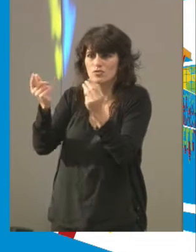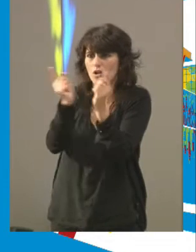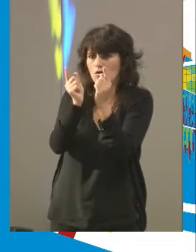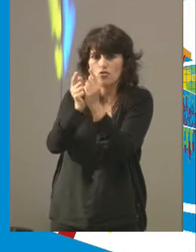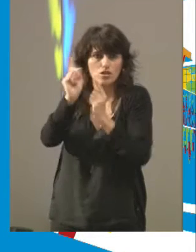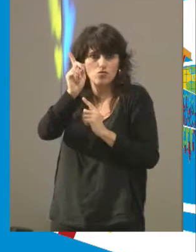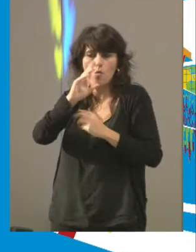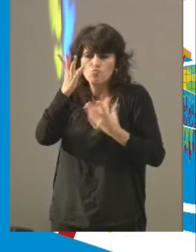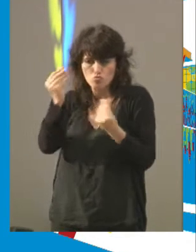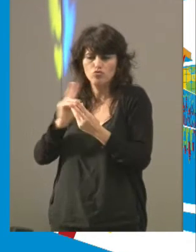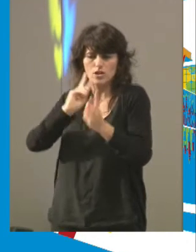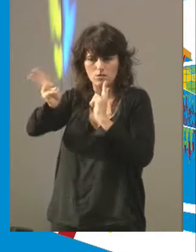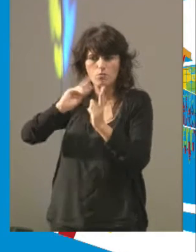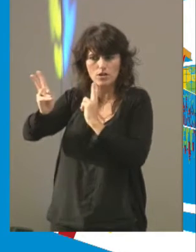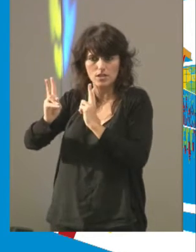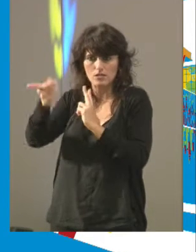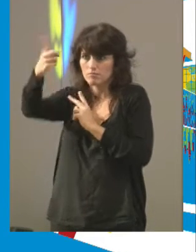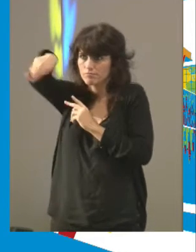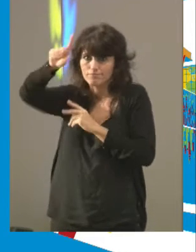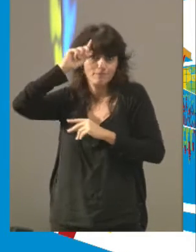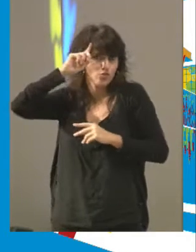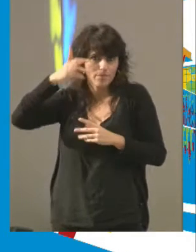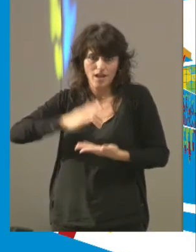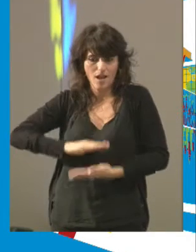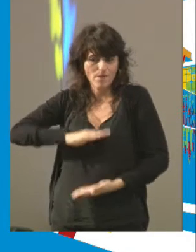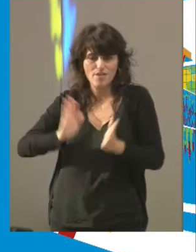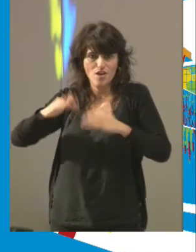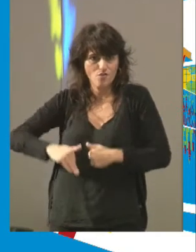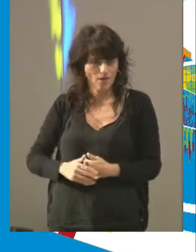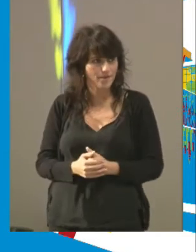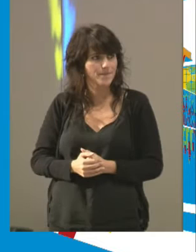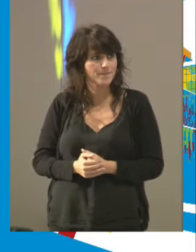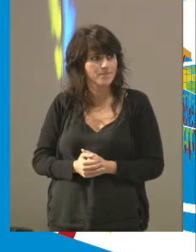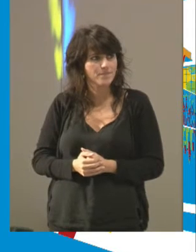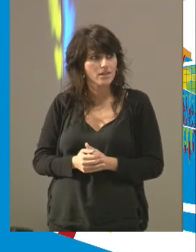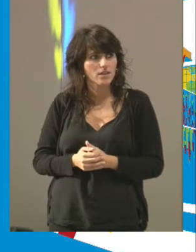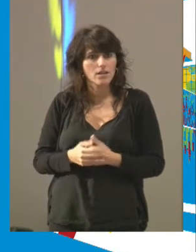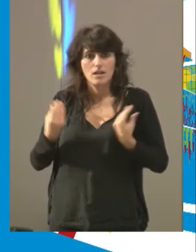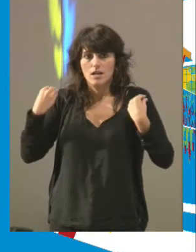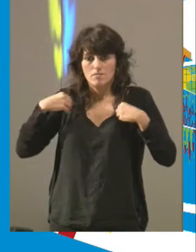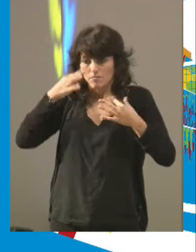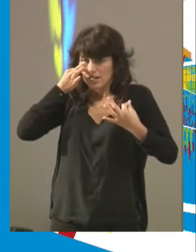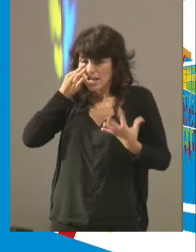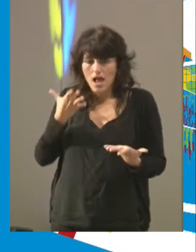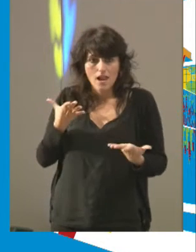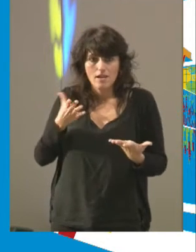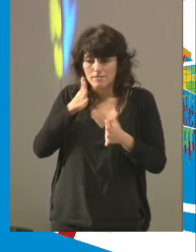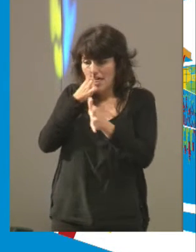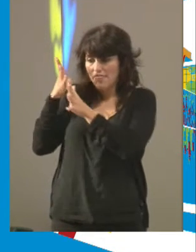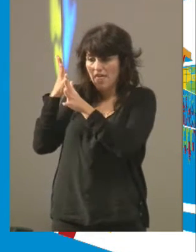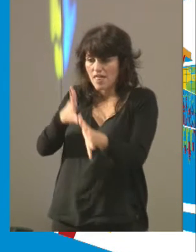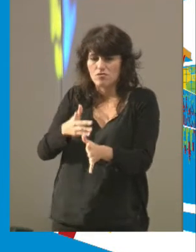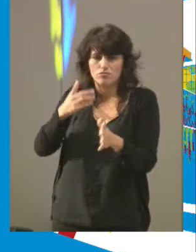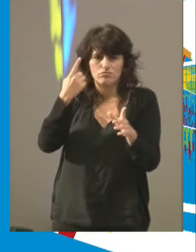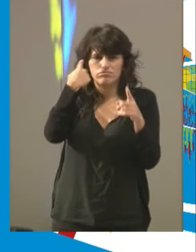que a día de hoy no eran capaces de responder. Y aquí, casos de uso, pues hemos trabajado en estos 10 años en